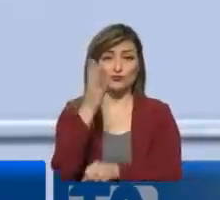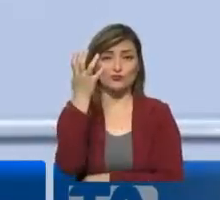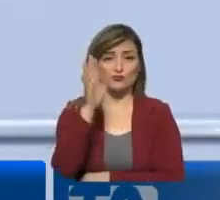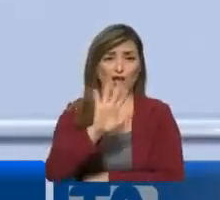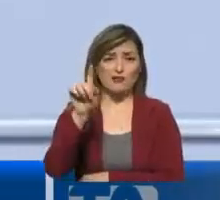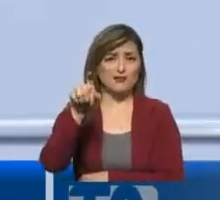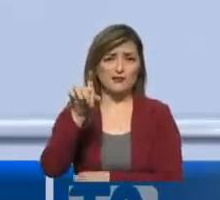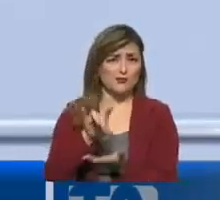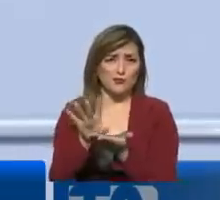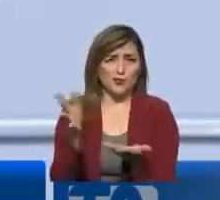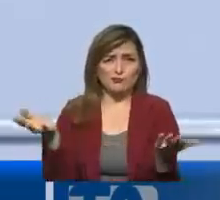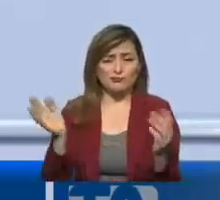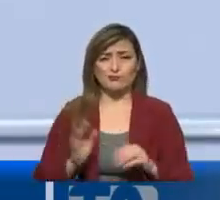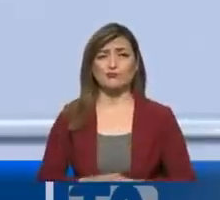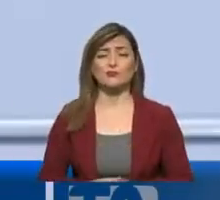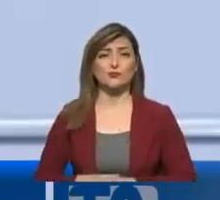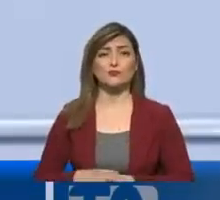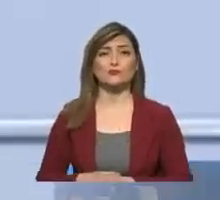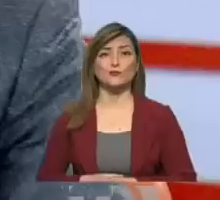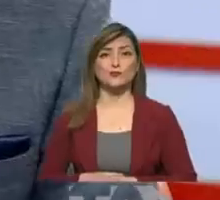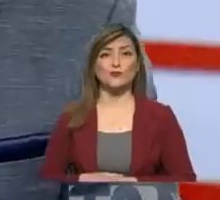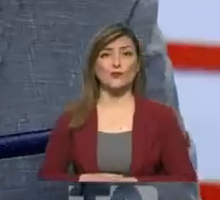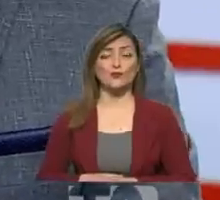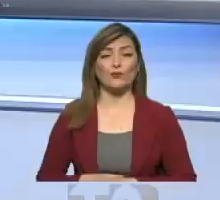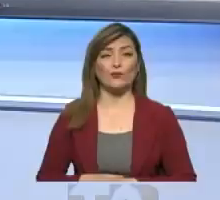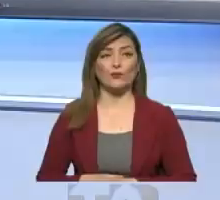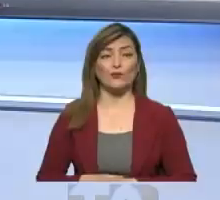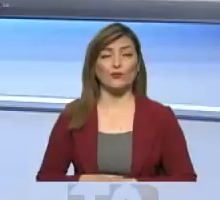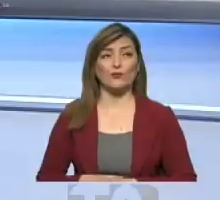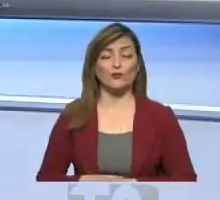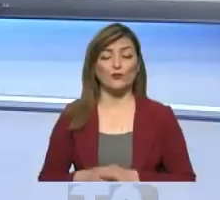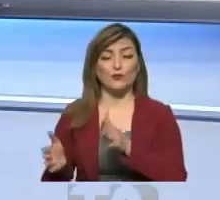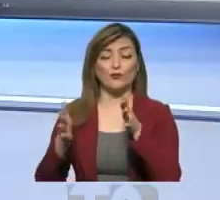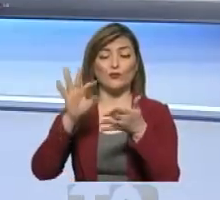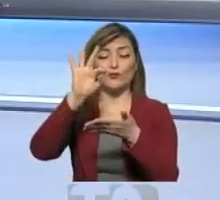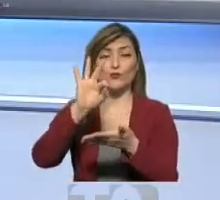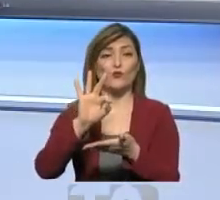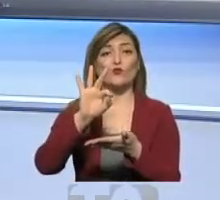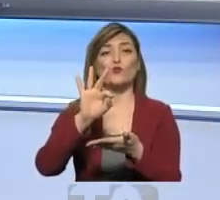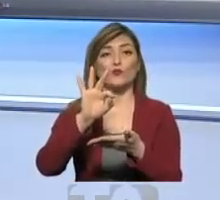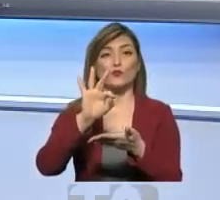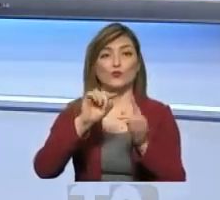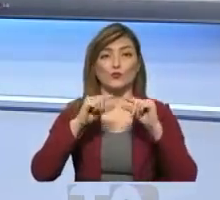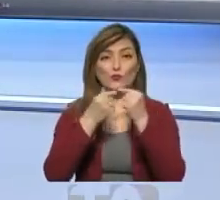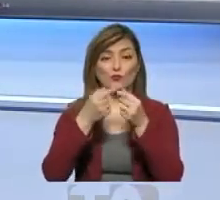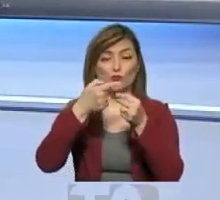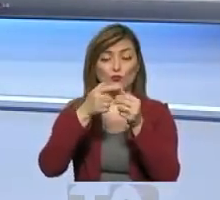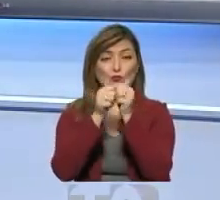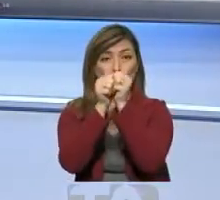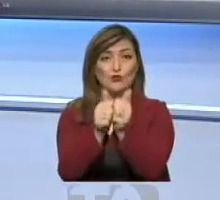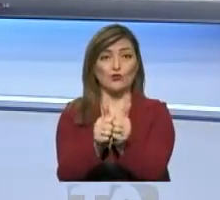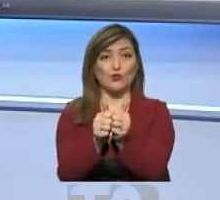los requeridos para dar paso a la remoción. Y el representante del colectivo Quito